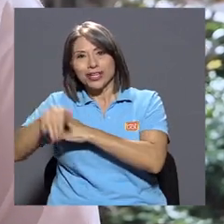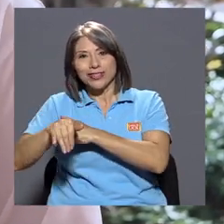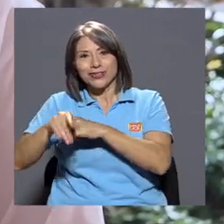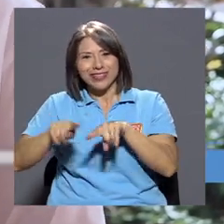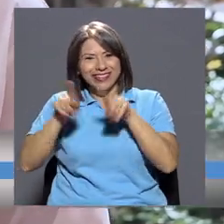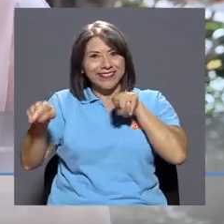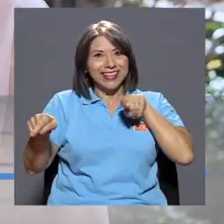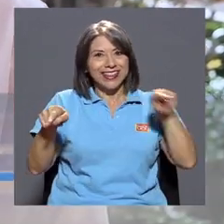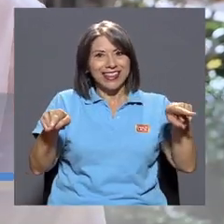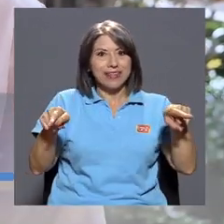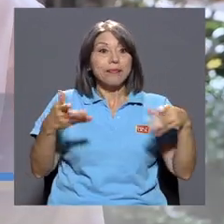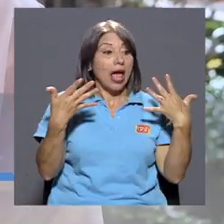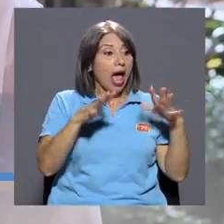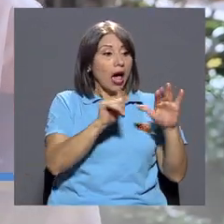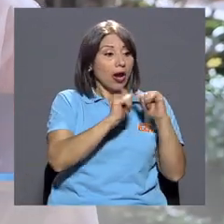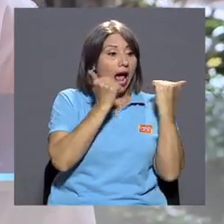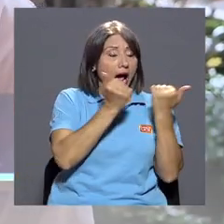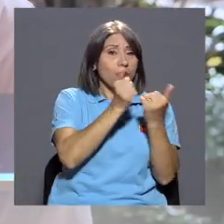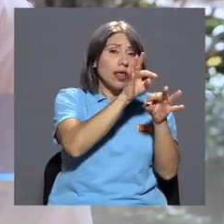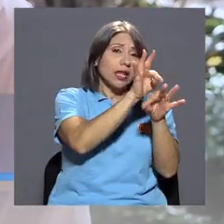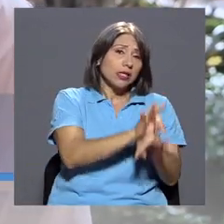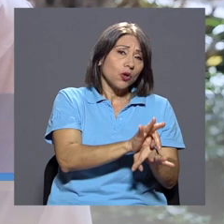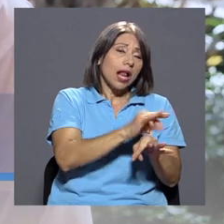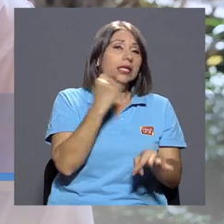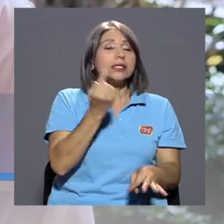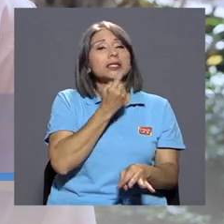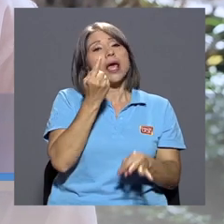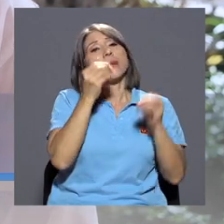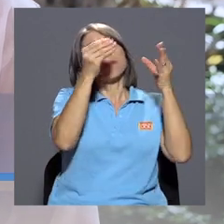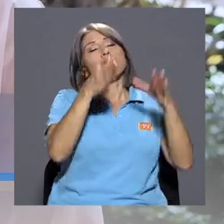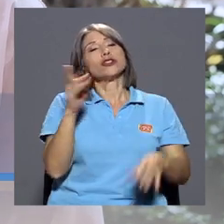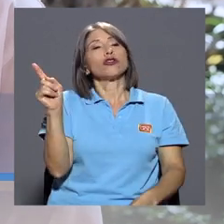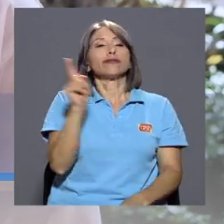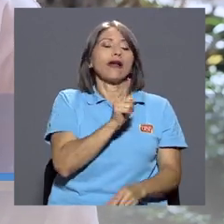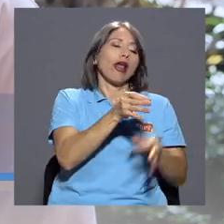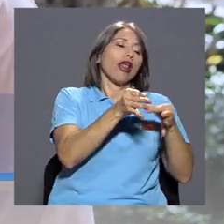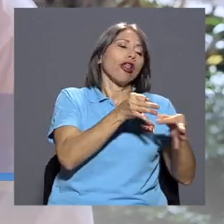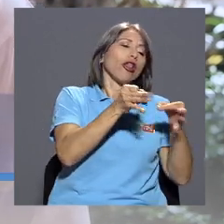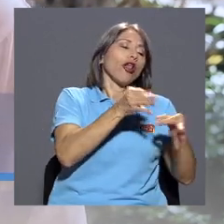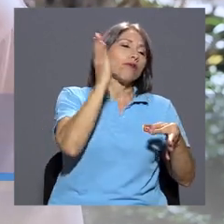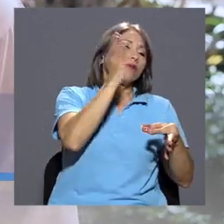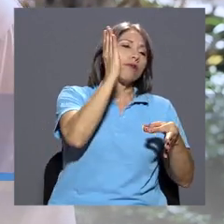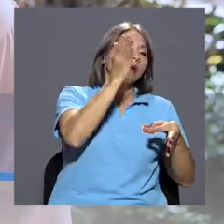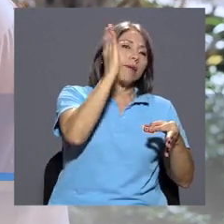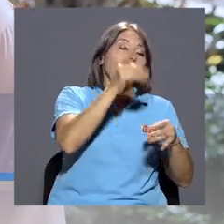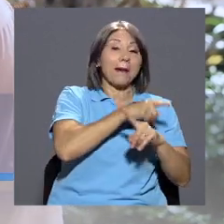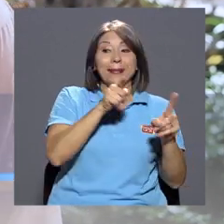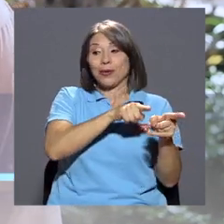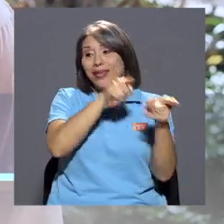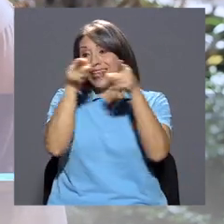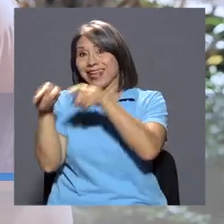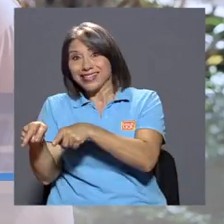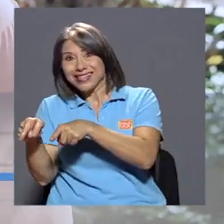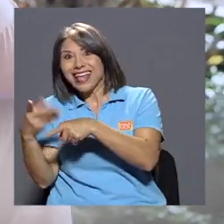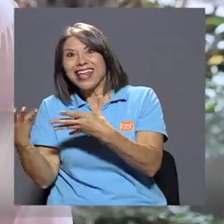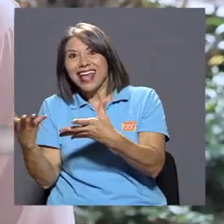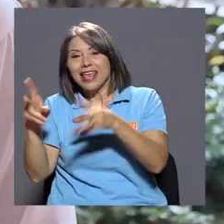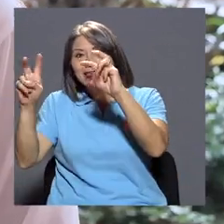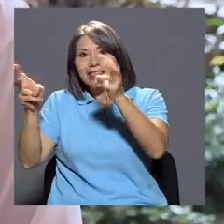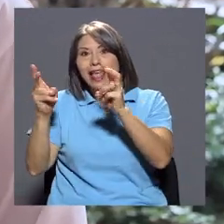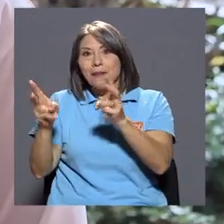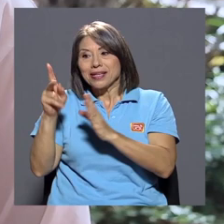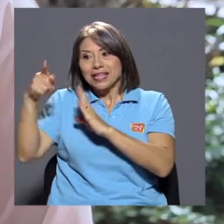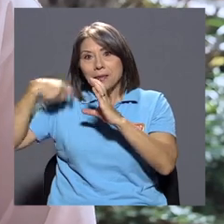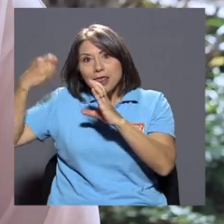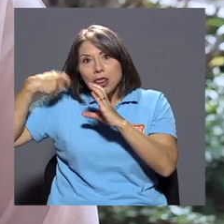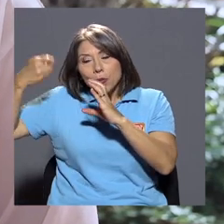aula tradicional, los contenidos se explican cada mañana en clase por parte del profesor, y en el Flipped Classroom los contenidos pasan a estar en vídeo. Entonces, si